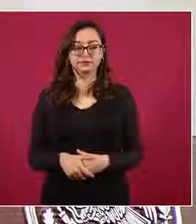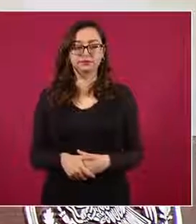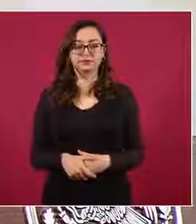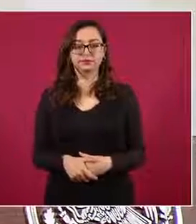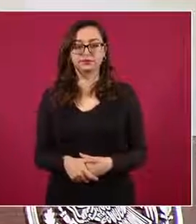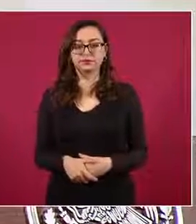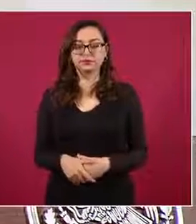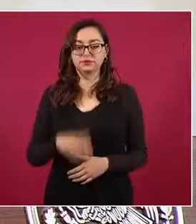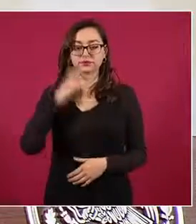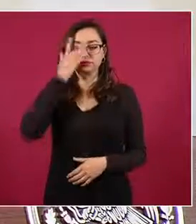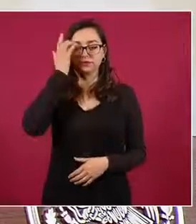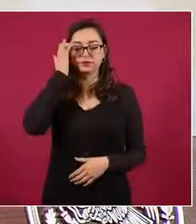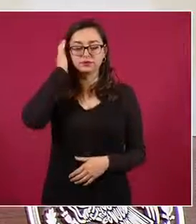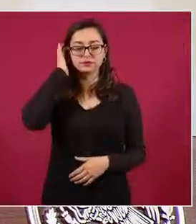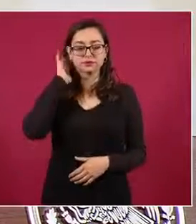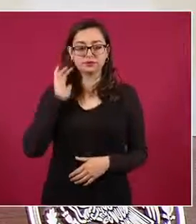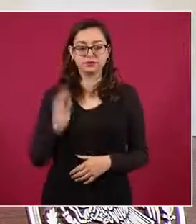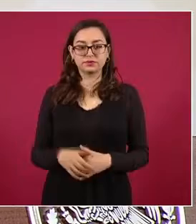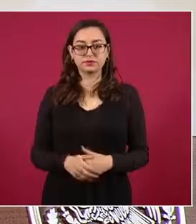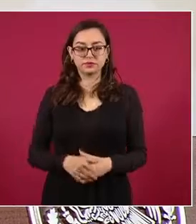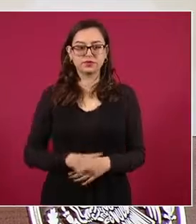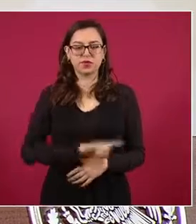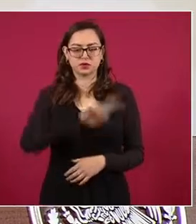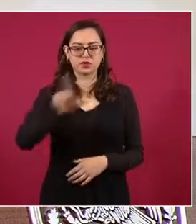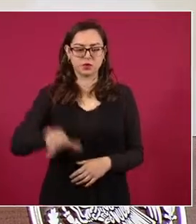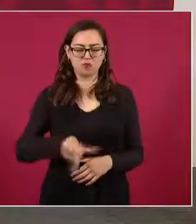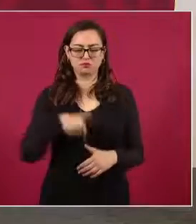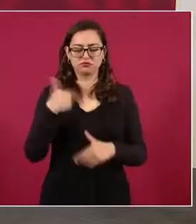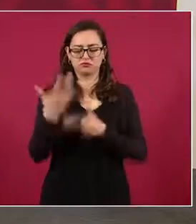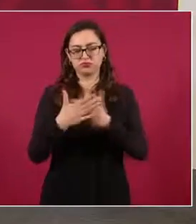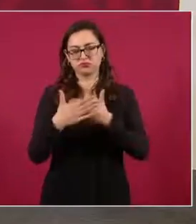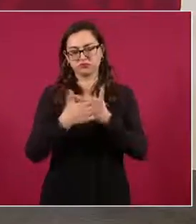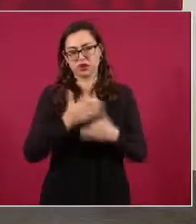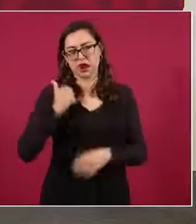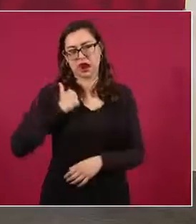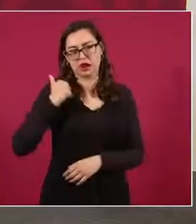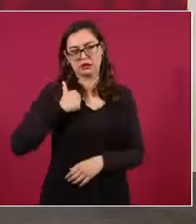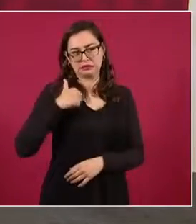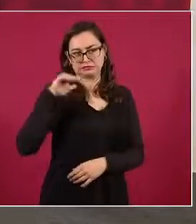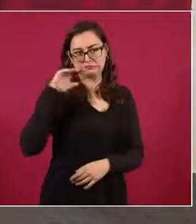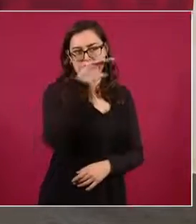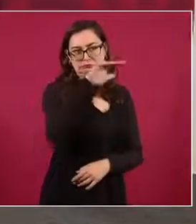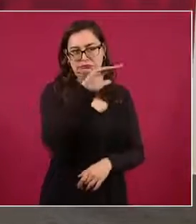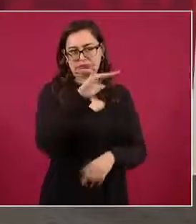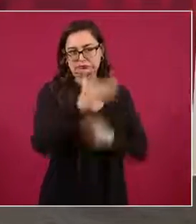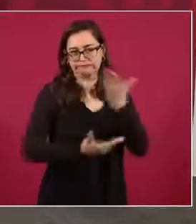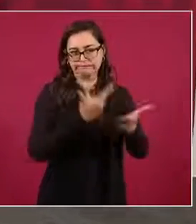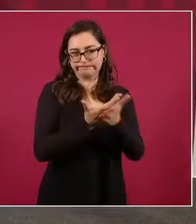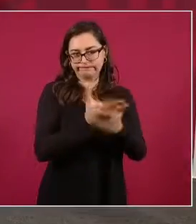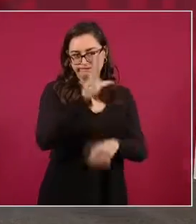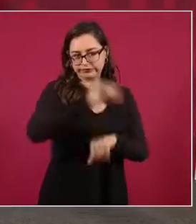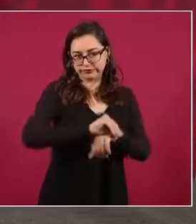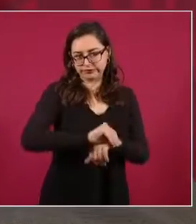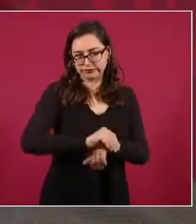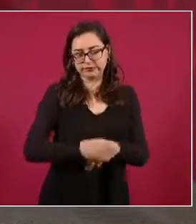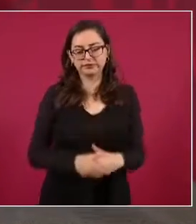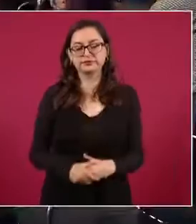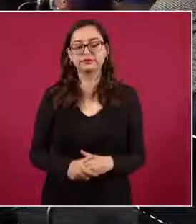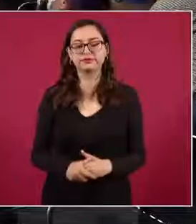En su momento vamos a pedir el beneplácito del gobierno de Canadá.